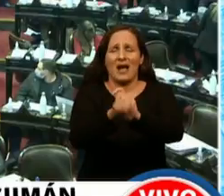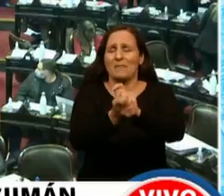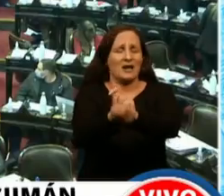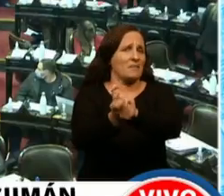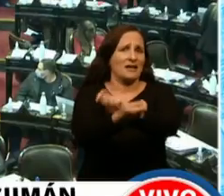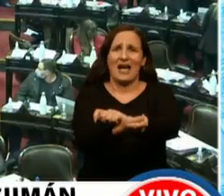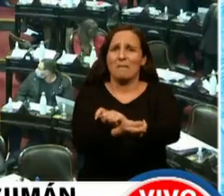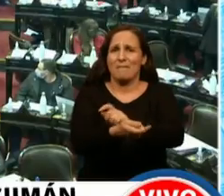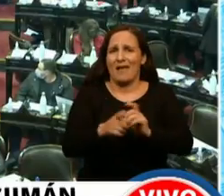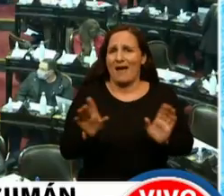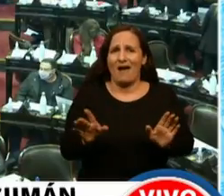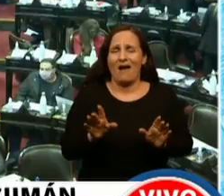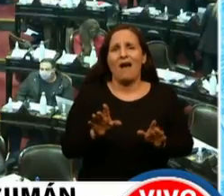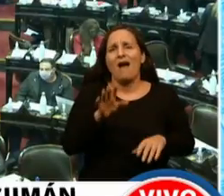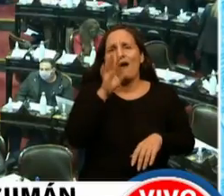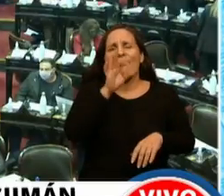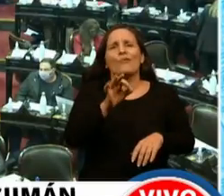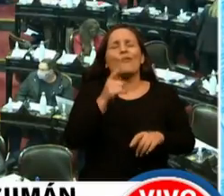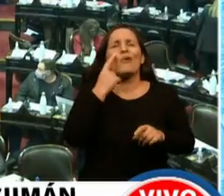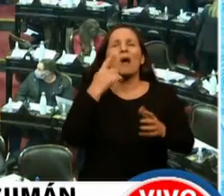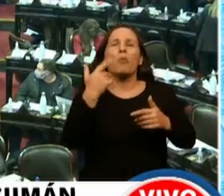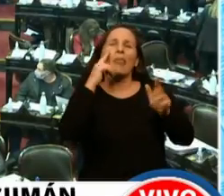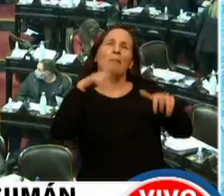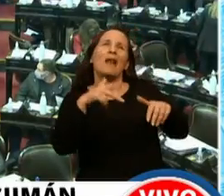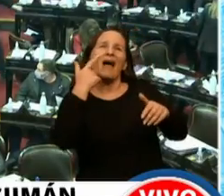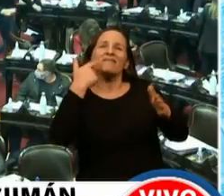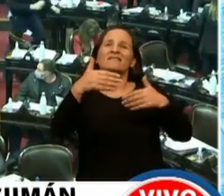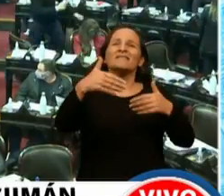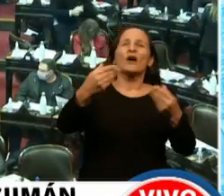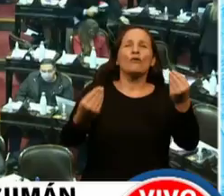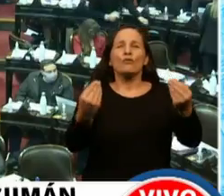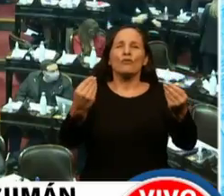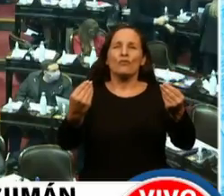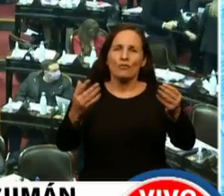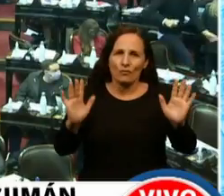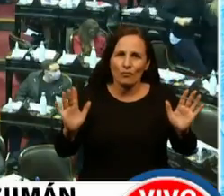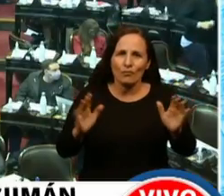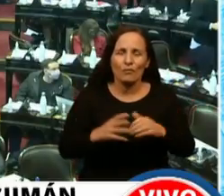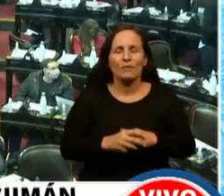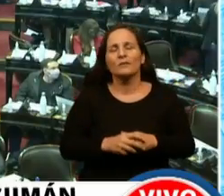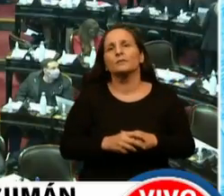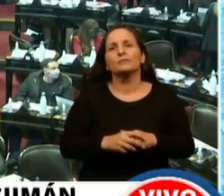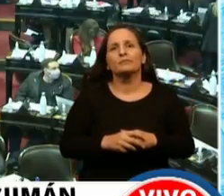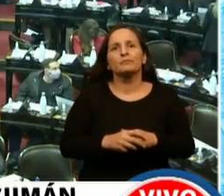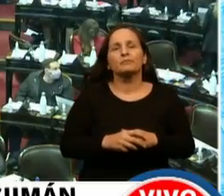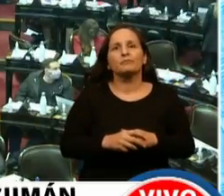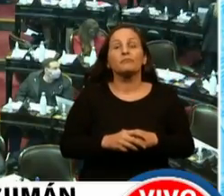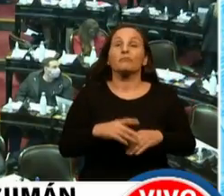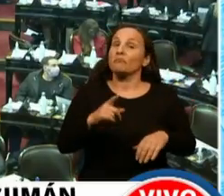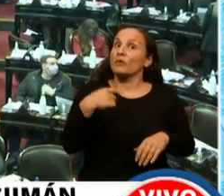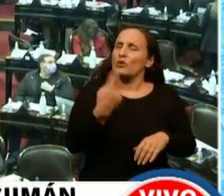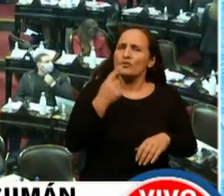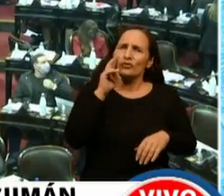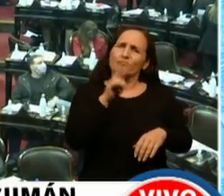llegamos a tener y no generamos previsibilidad cuando nosotros vemos que con este